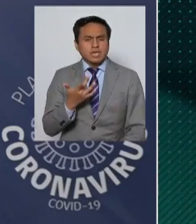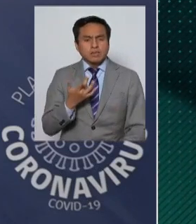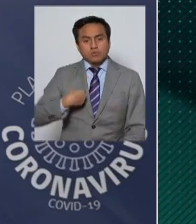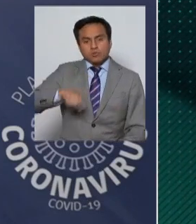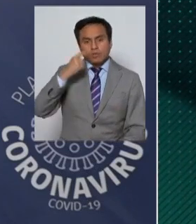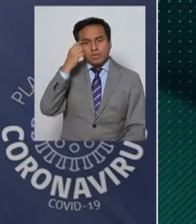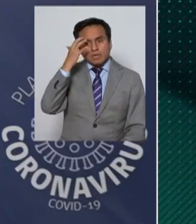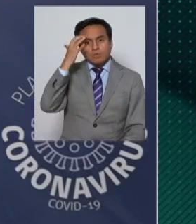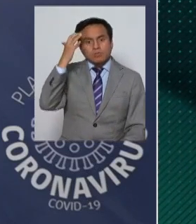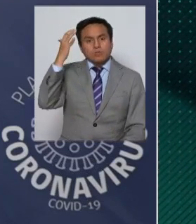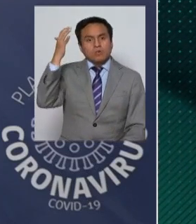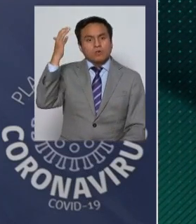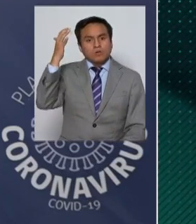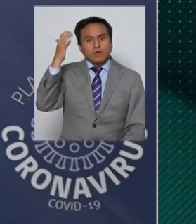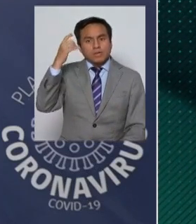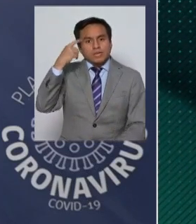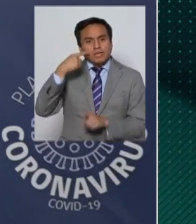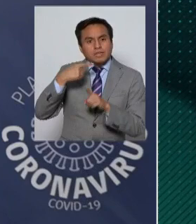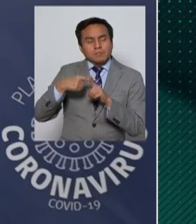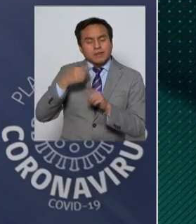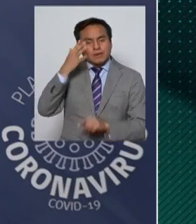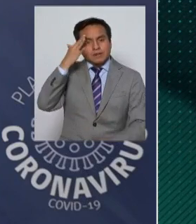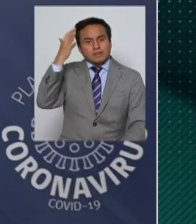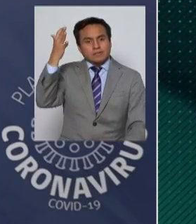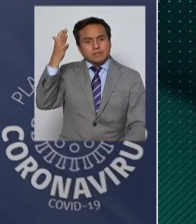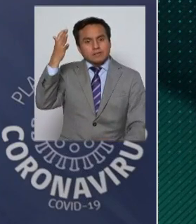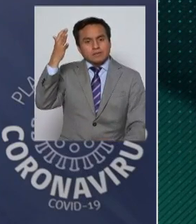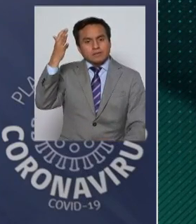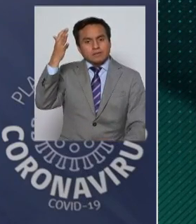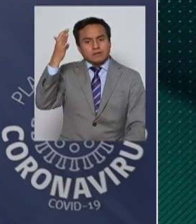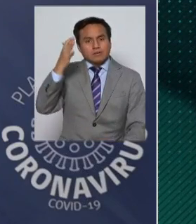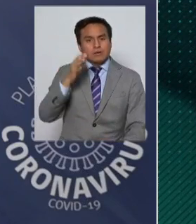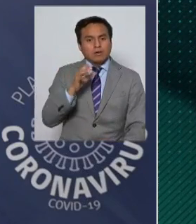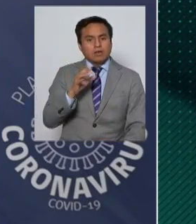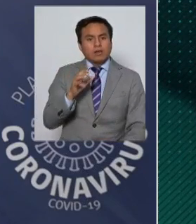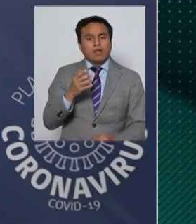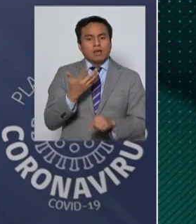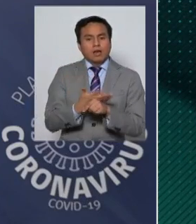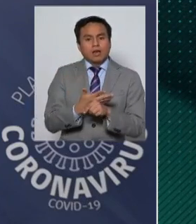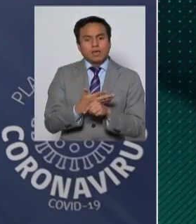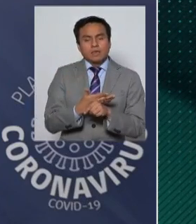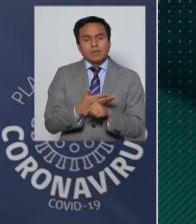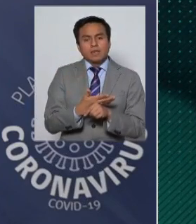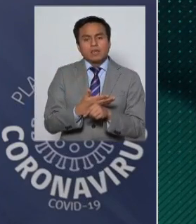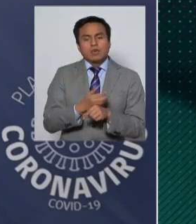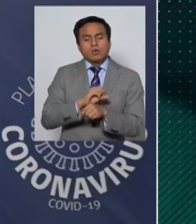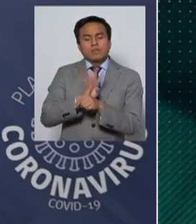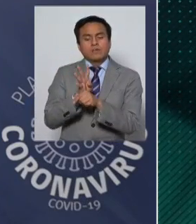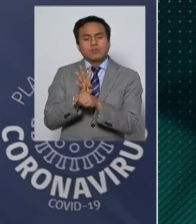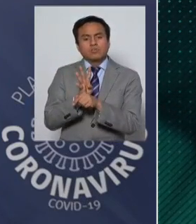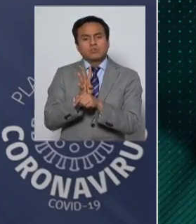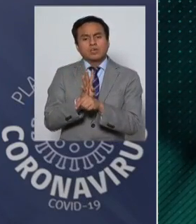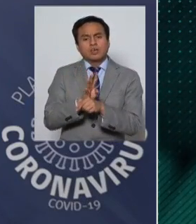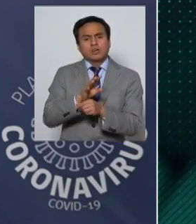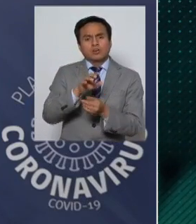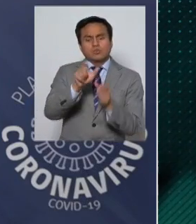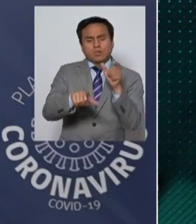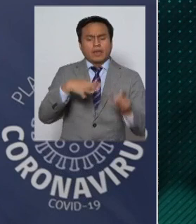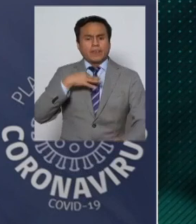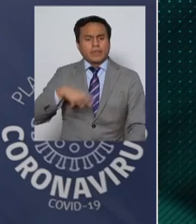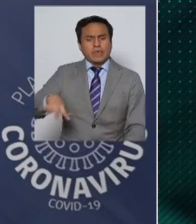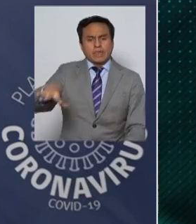la ilusión, la esperanza de que la ola que pasa con coronavirus en una ciudadanía,